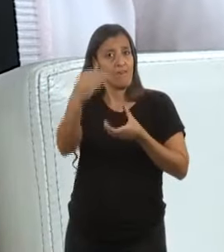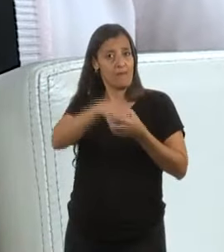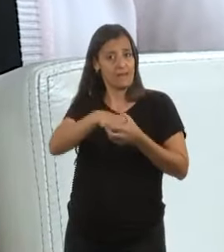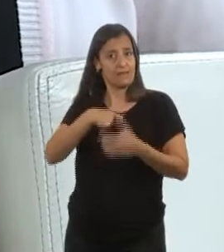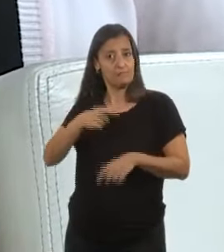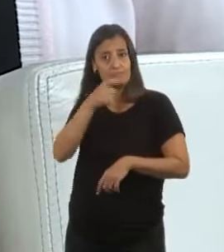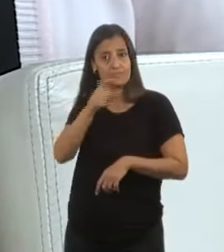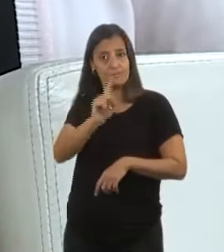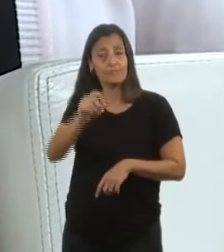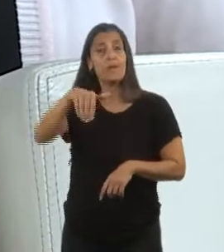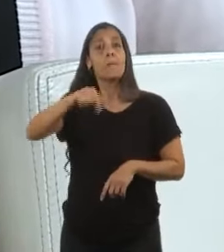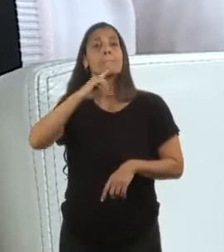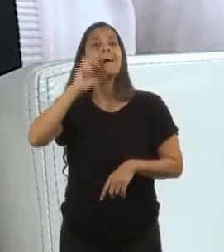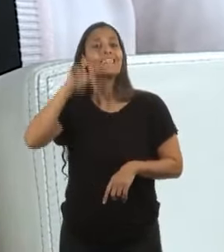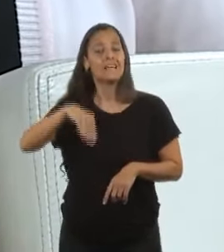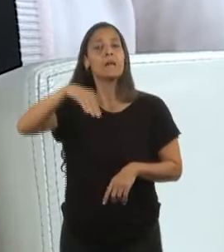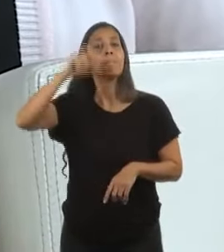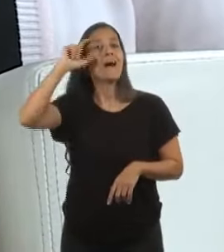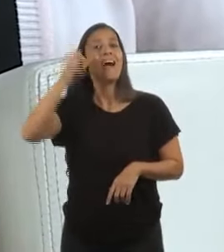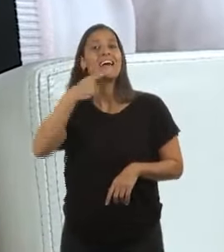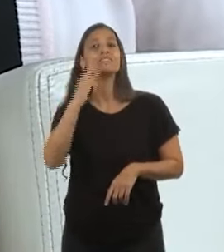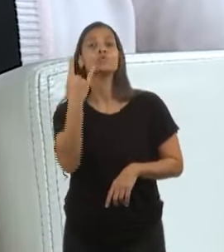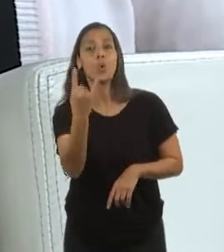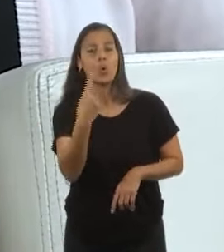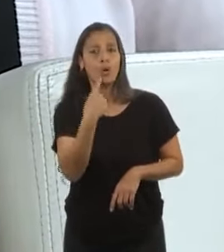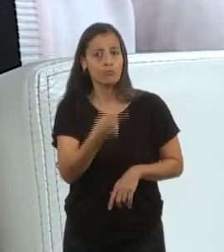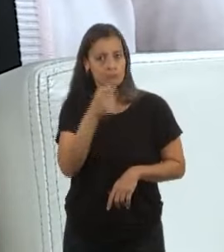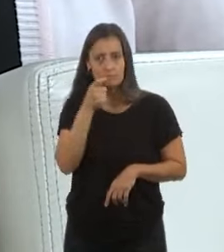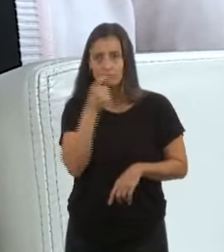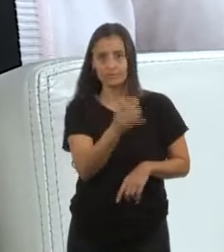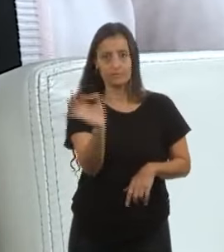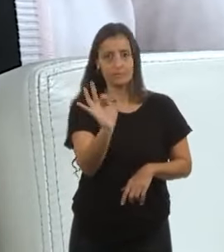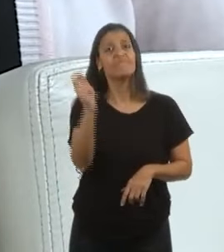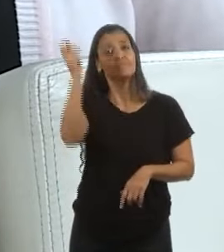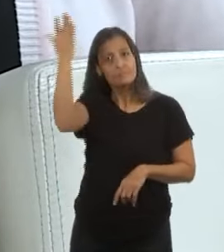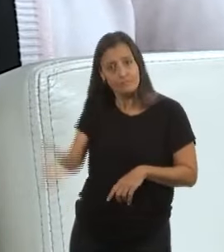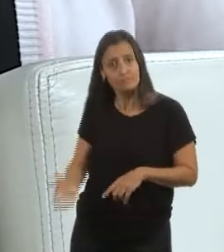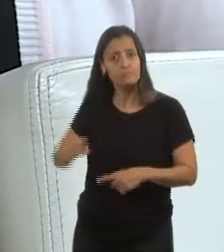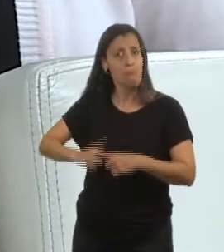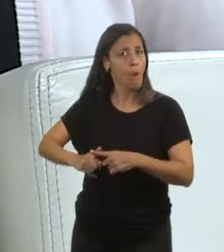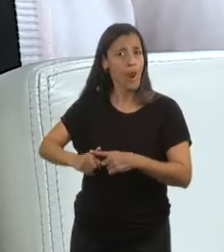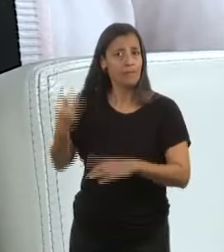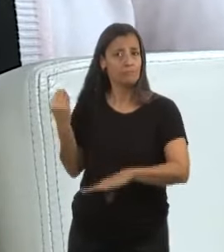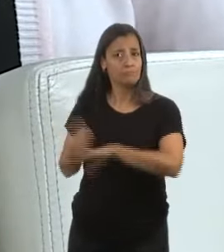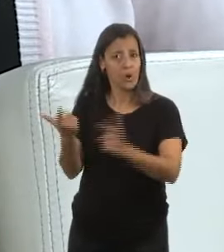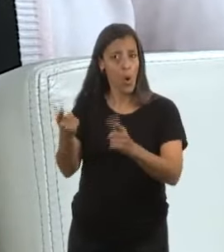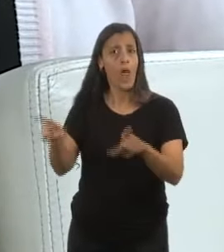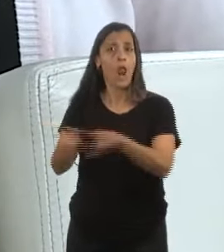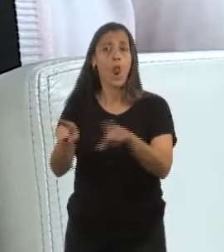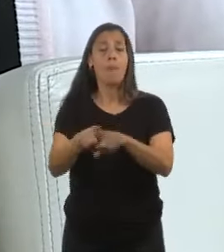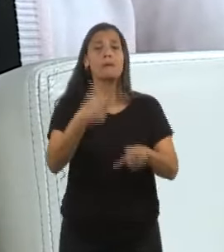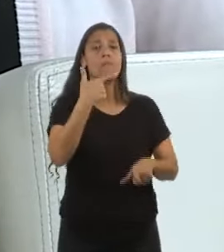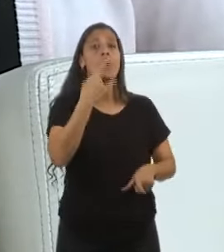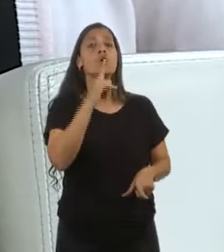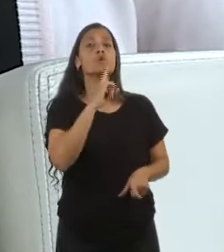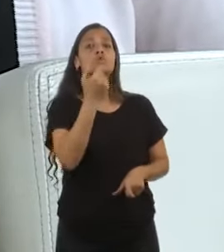de Martín maestu que es un funcionario sin cargo al igual que sturzenegger